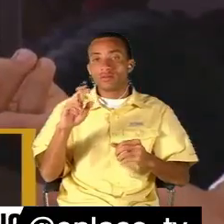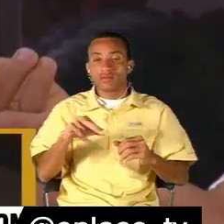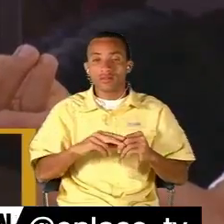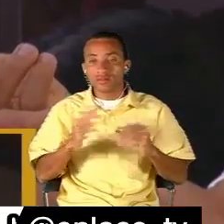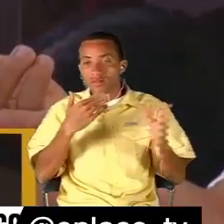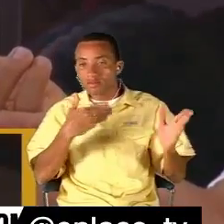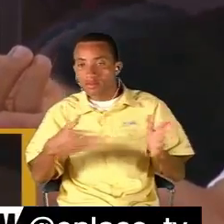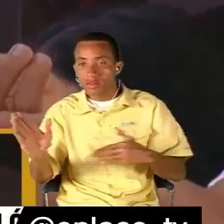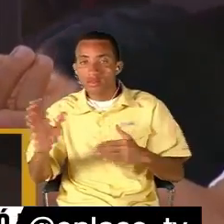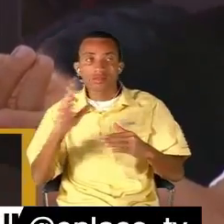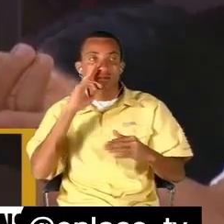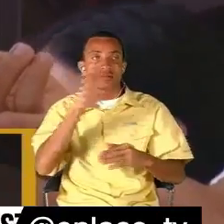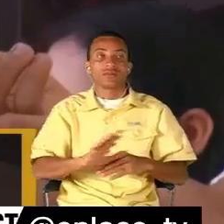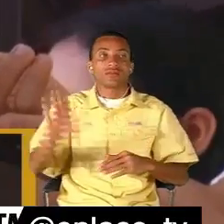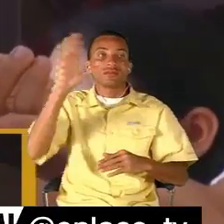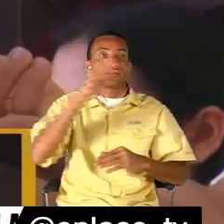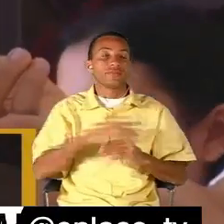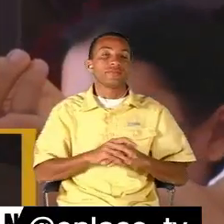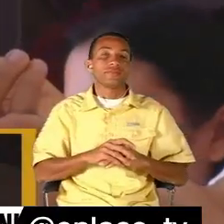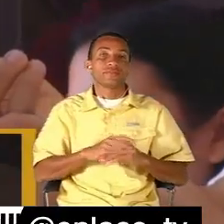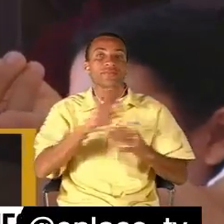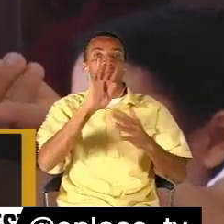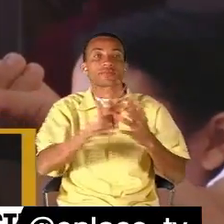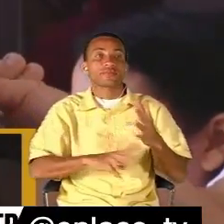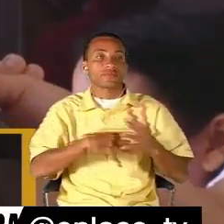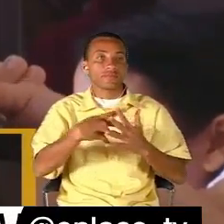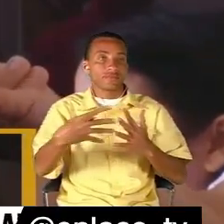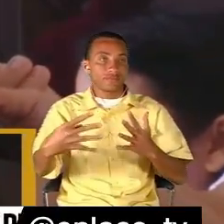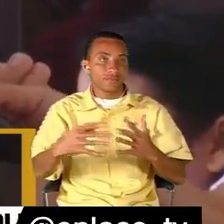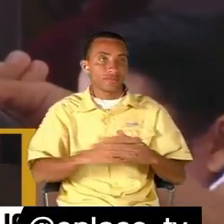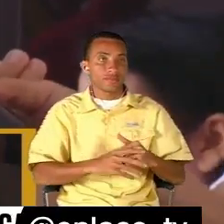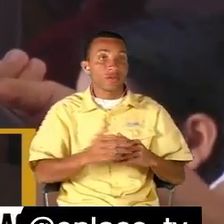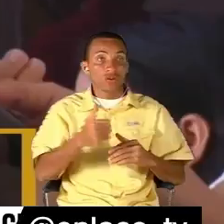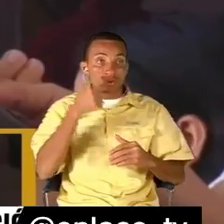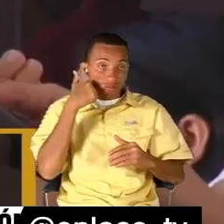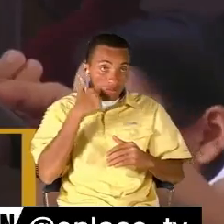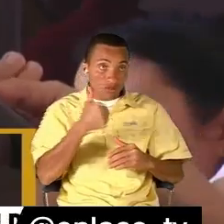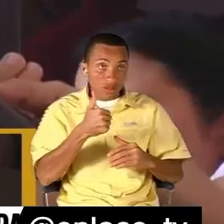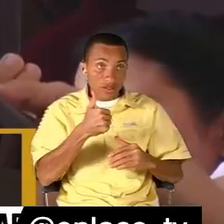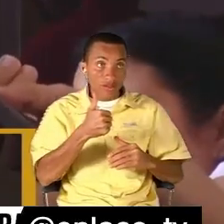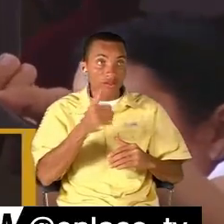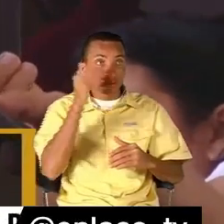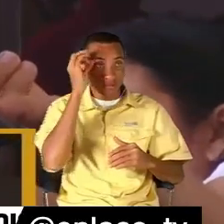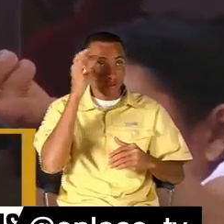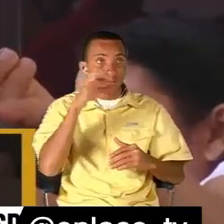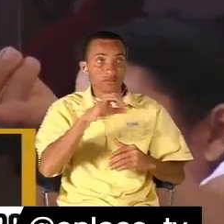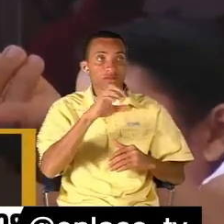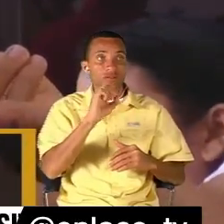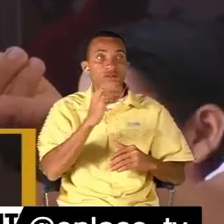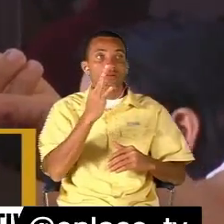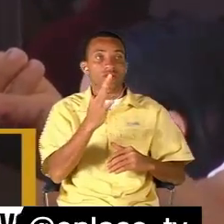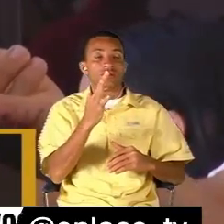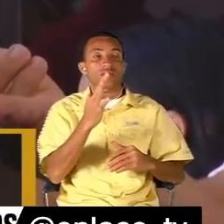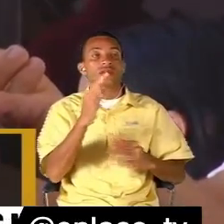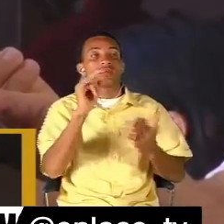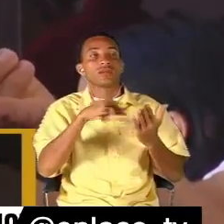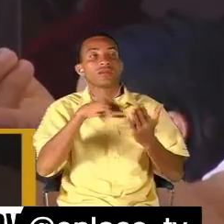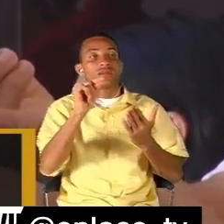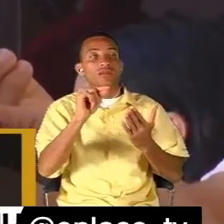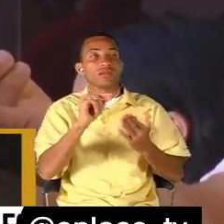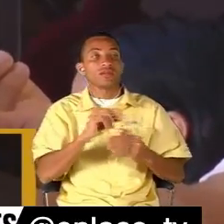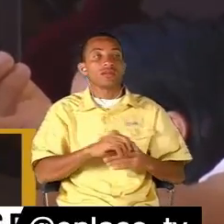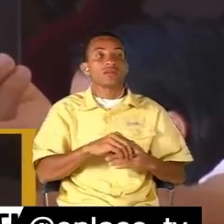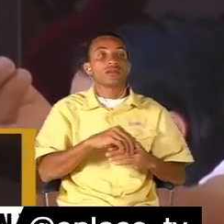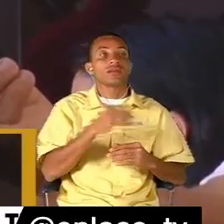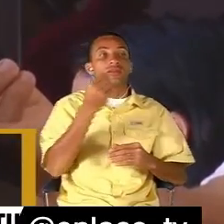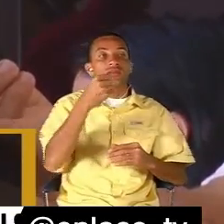Ese cronograma indica que yéndonos bien, tenemos POT aprobado dentro de